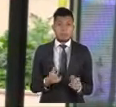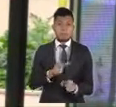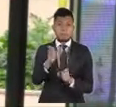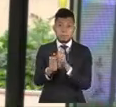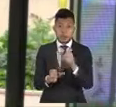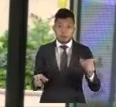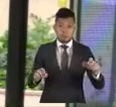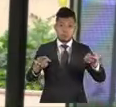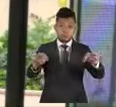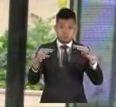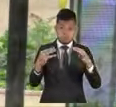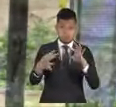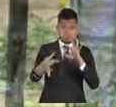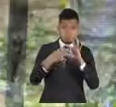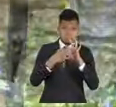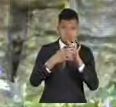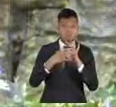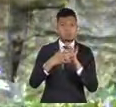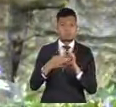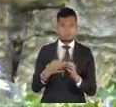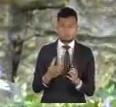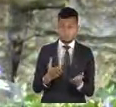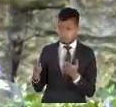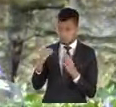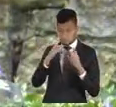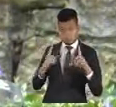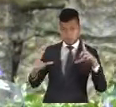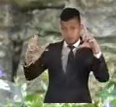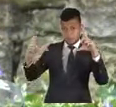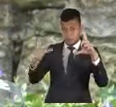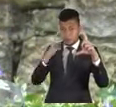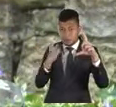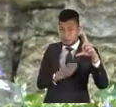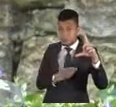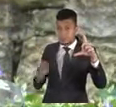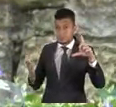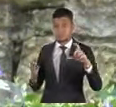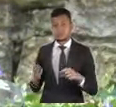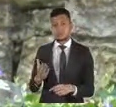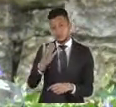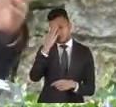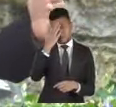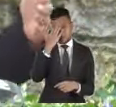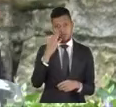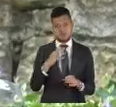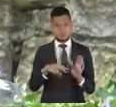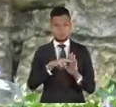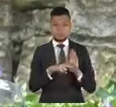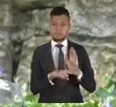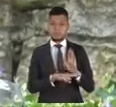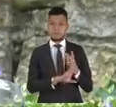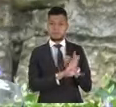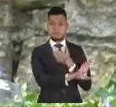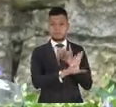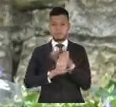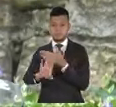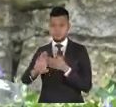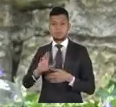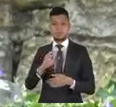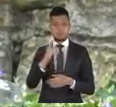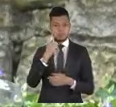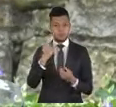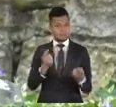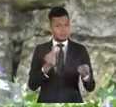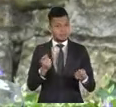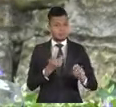se adhirieron a que se tomen una foto, conservando, por supuesto, las medidas de aislamiento, muy protocolaria y